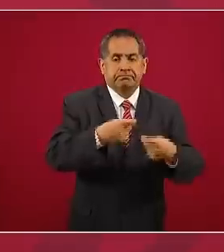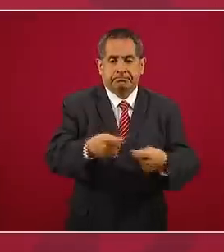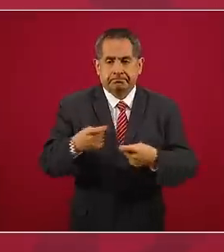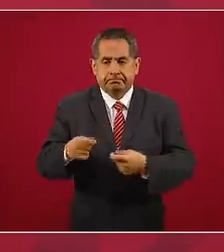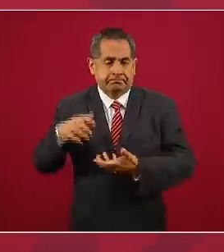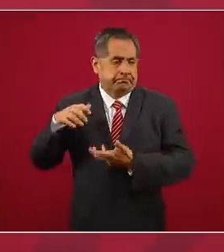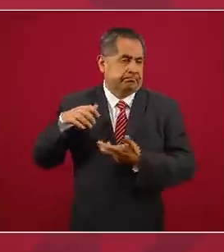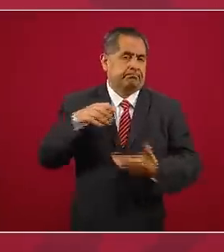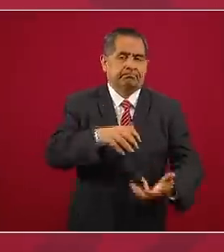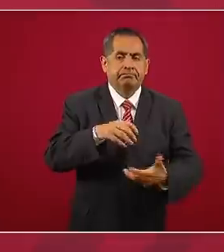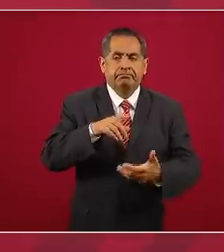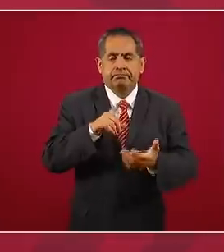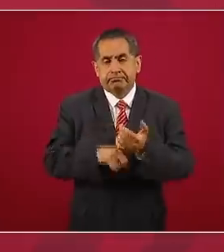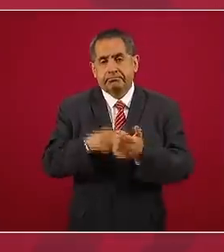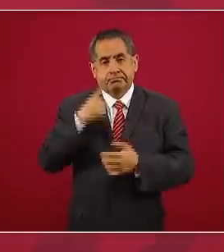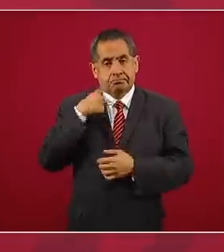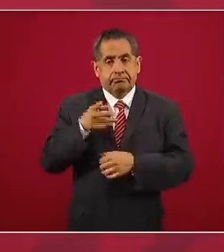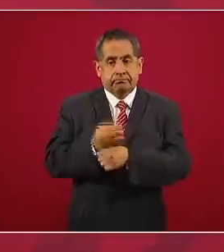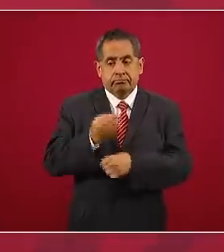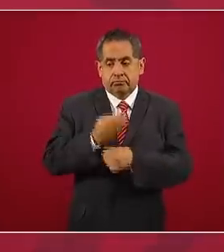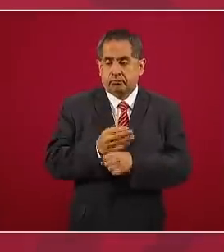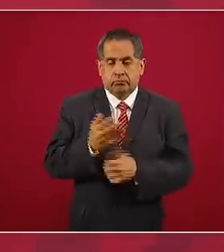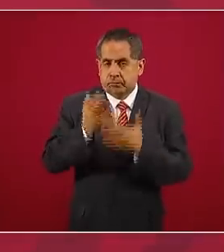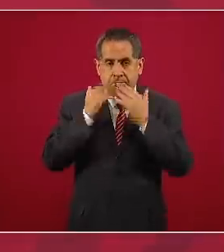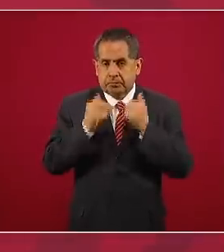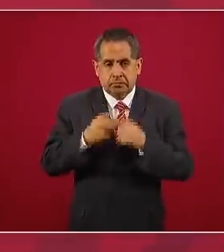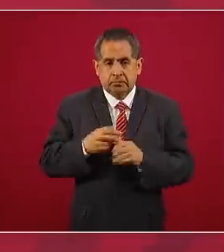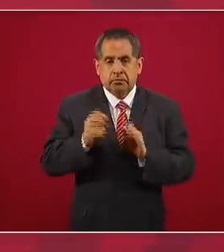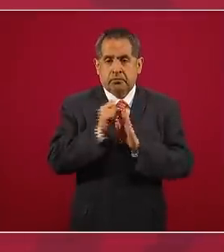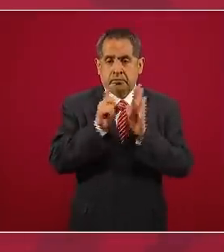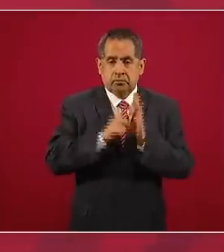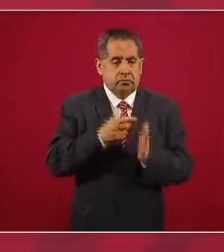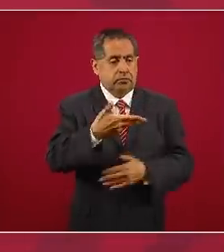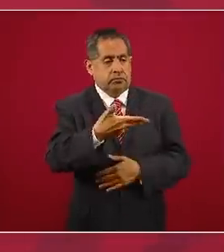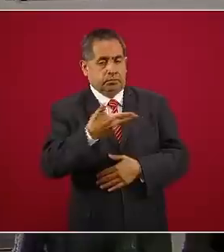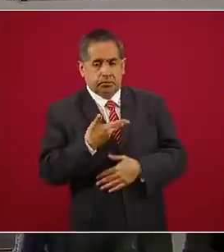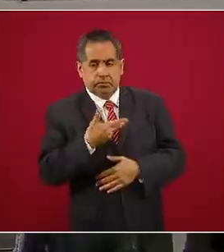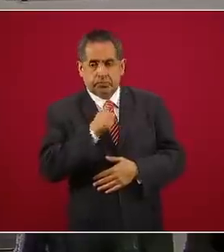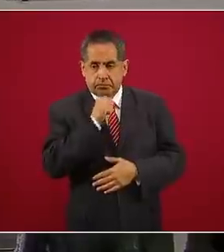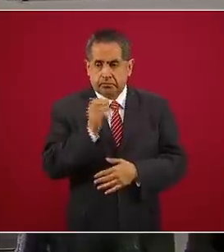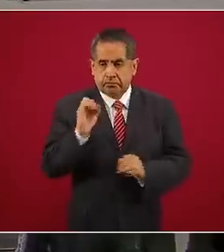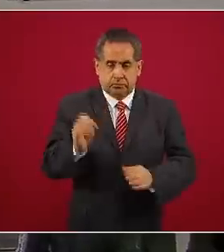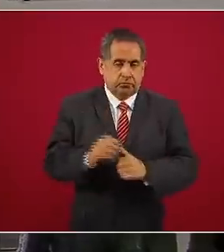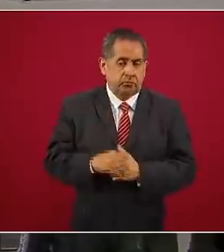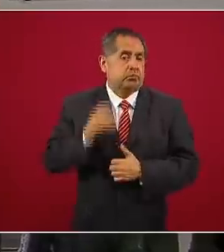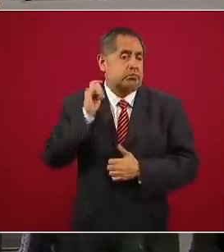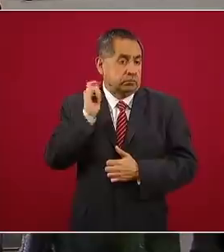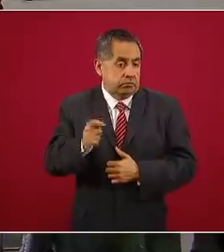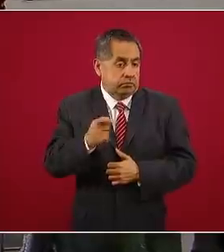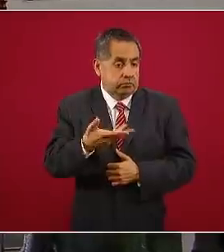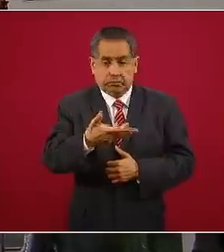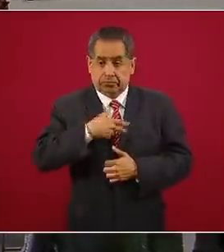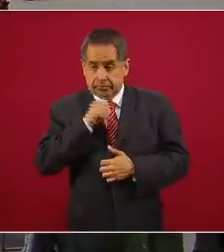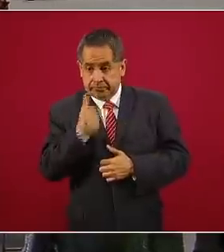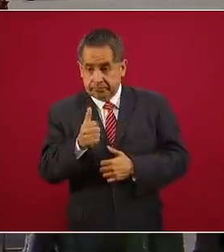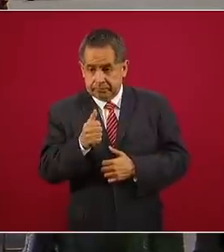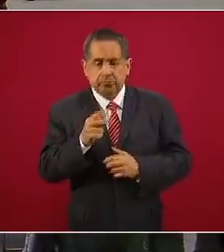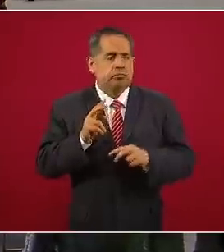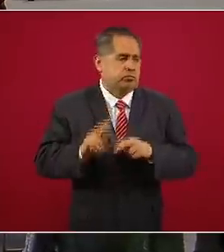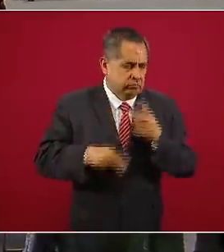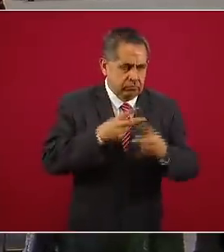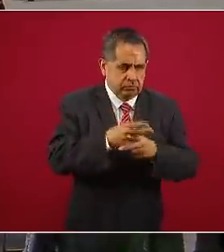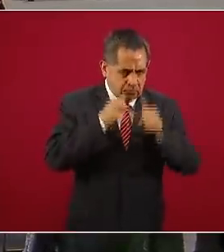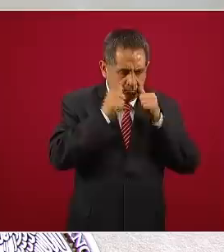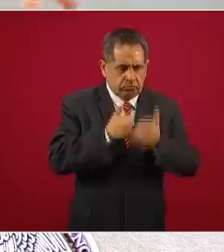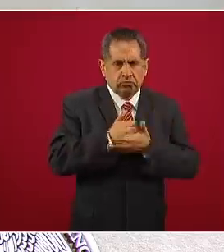instrumento que se tiene pero al momento no se han recibido solicitudes de declaratorias esto no quiere decir que no se atienda la solicitud